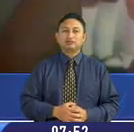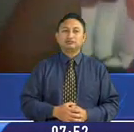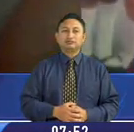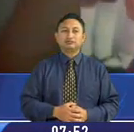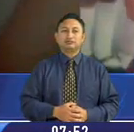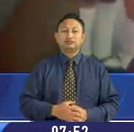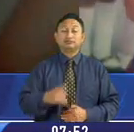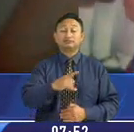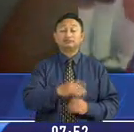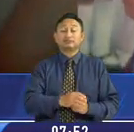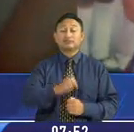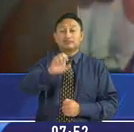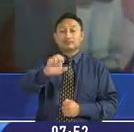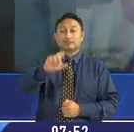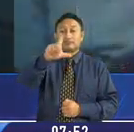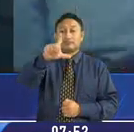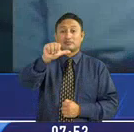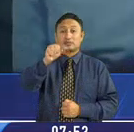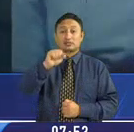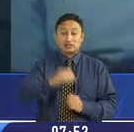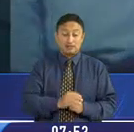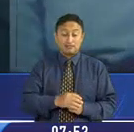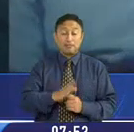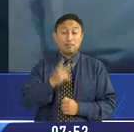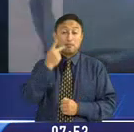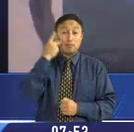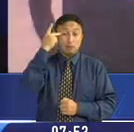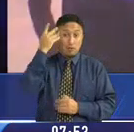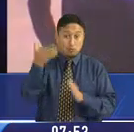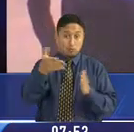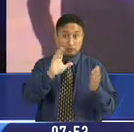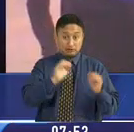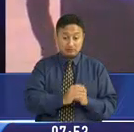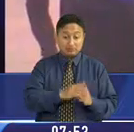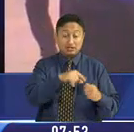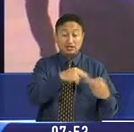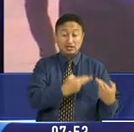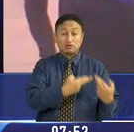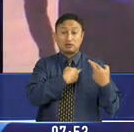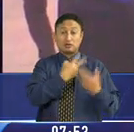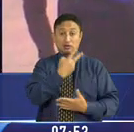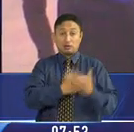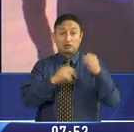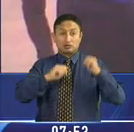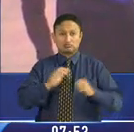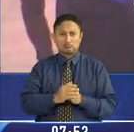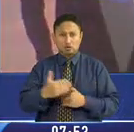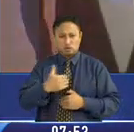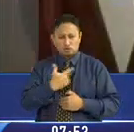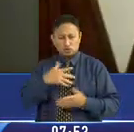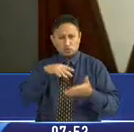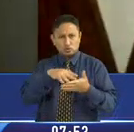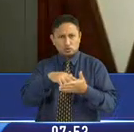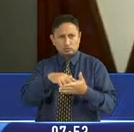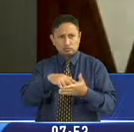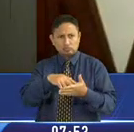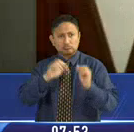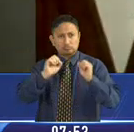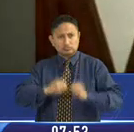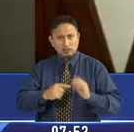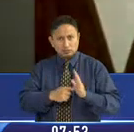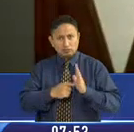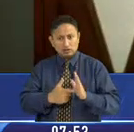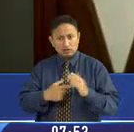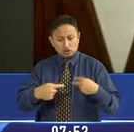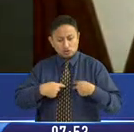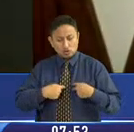Elsa, a pesar de haberse quedado huérfana y a cargo de sus hermanos, logró salir adelante. Se preparó y tenía todas las ganas de